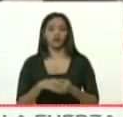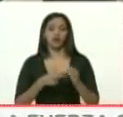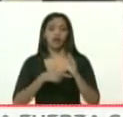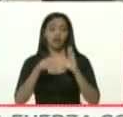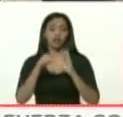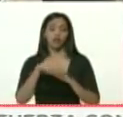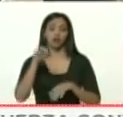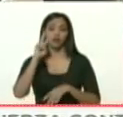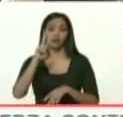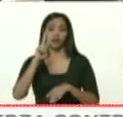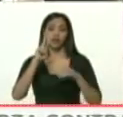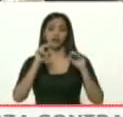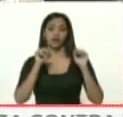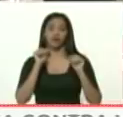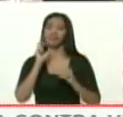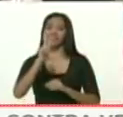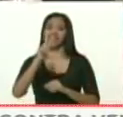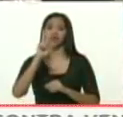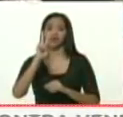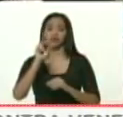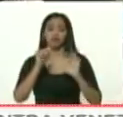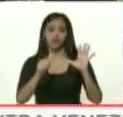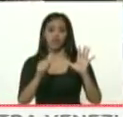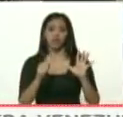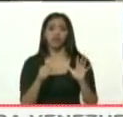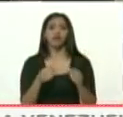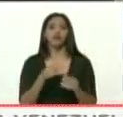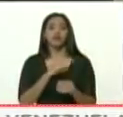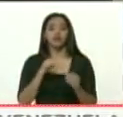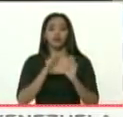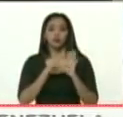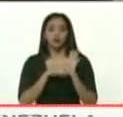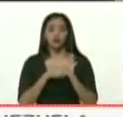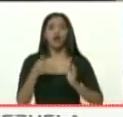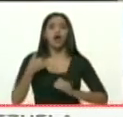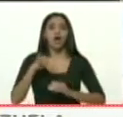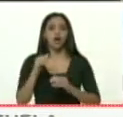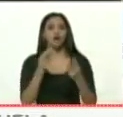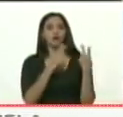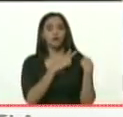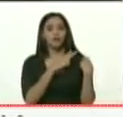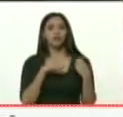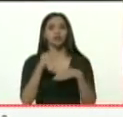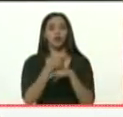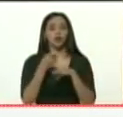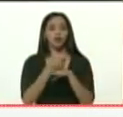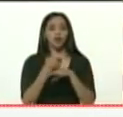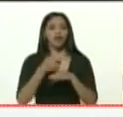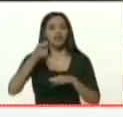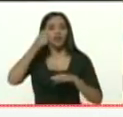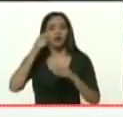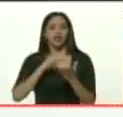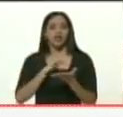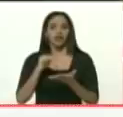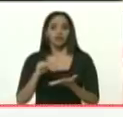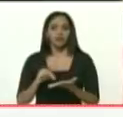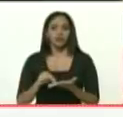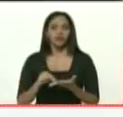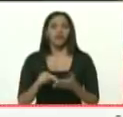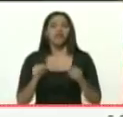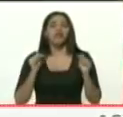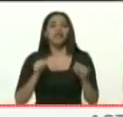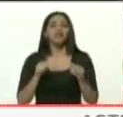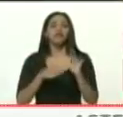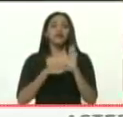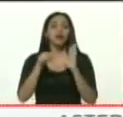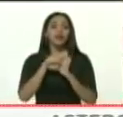nuestra Constitución establece un principio de corresponsabilidad entre el Estado y la sociedad civil de la seguridad de la nación. Y ese mismo